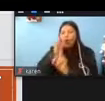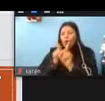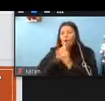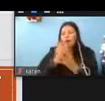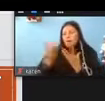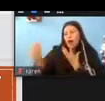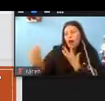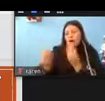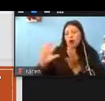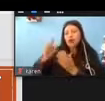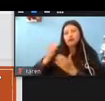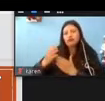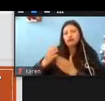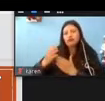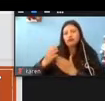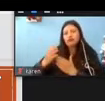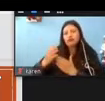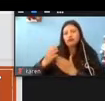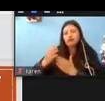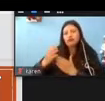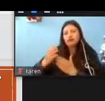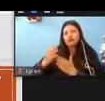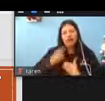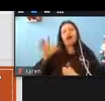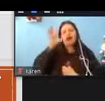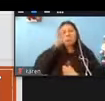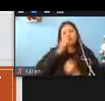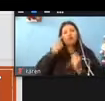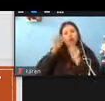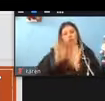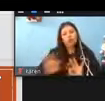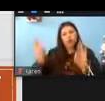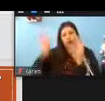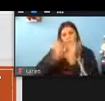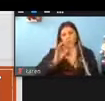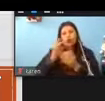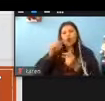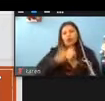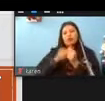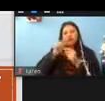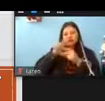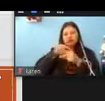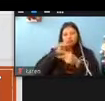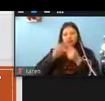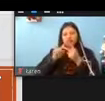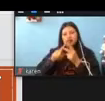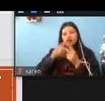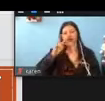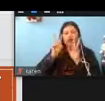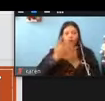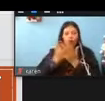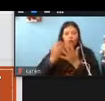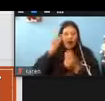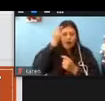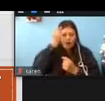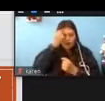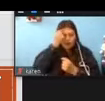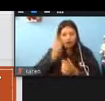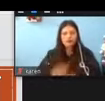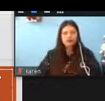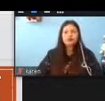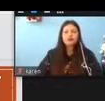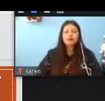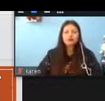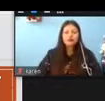también identificamos como un tema importante en el subeje de pugnas por la memoria y negacionismos.